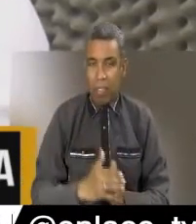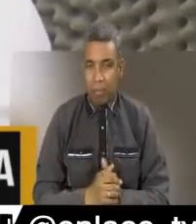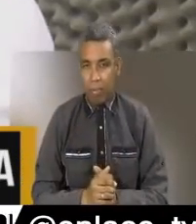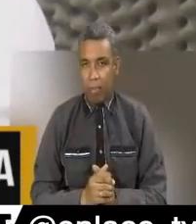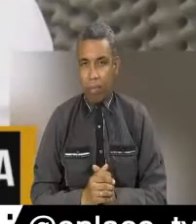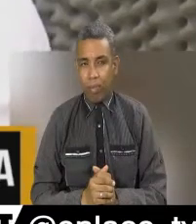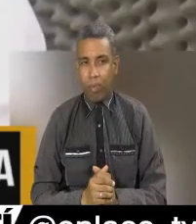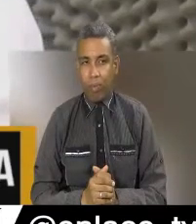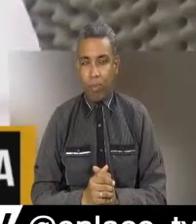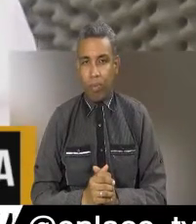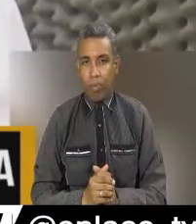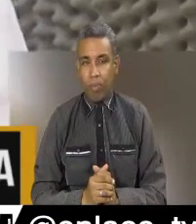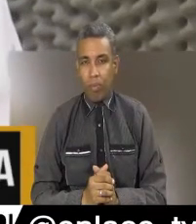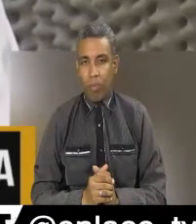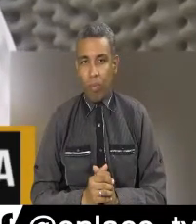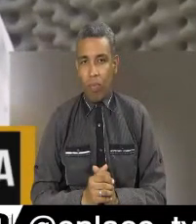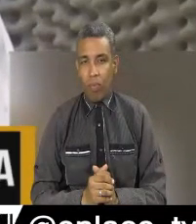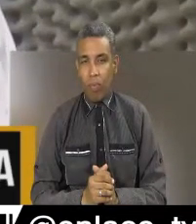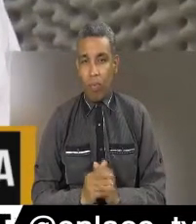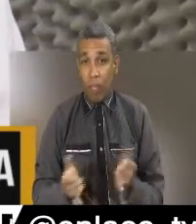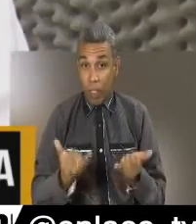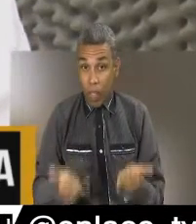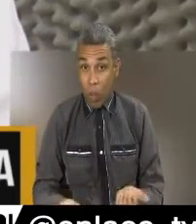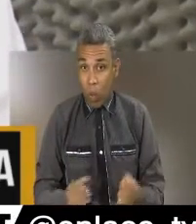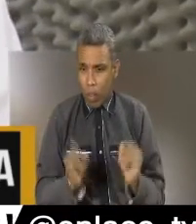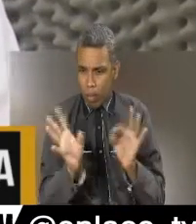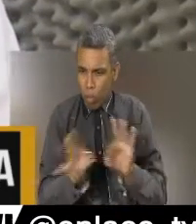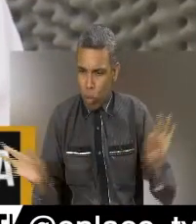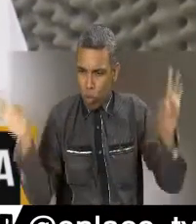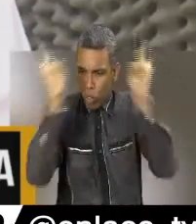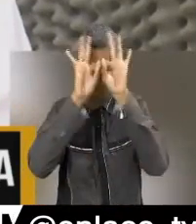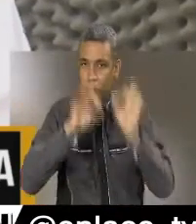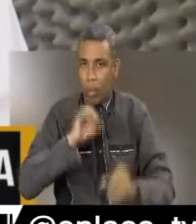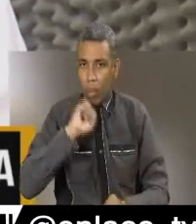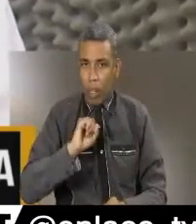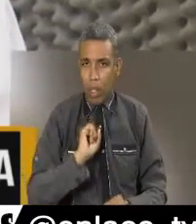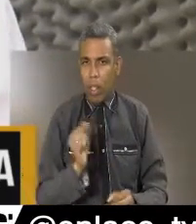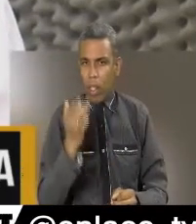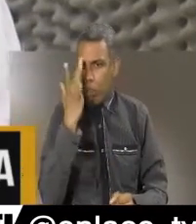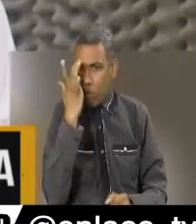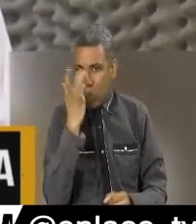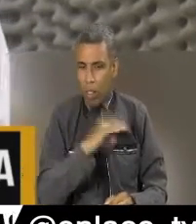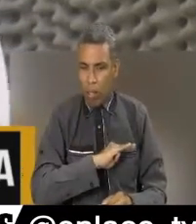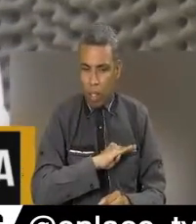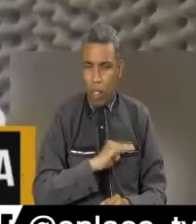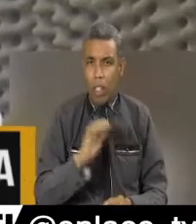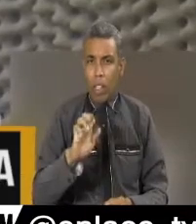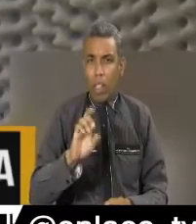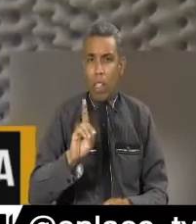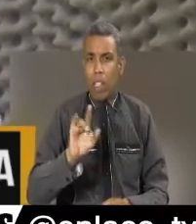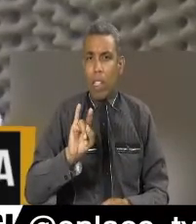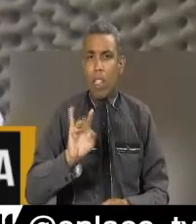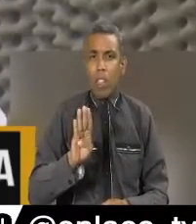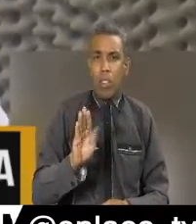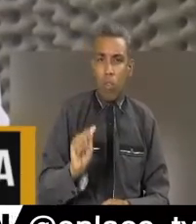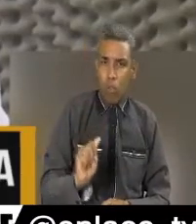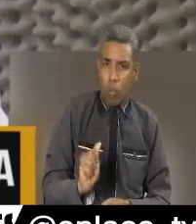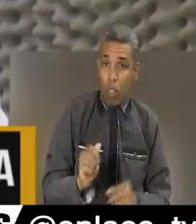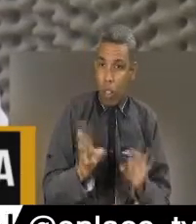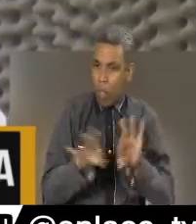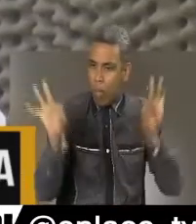aquí es muy importante para Barranca, es muy importante para Eduba, para Administración Municipal, porque vamos a poder